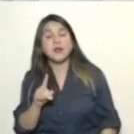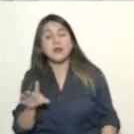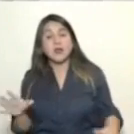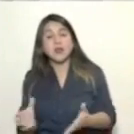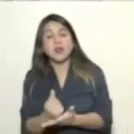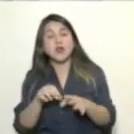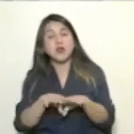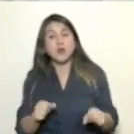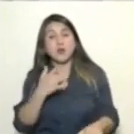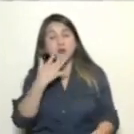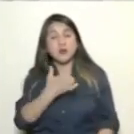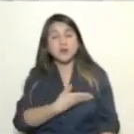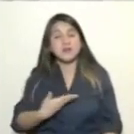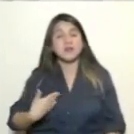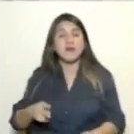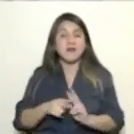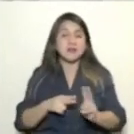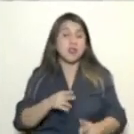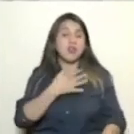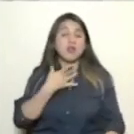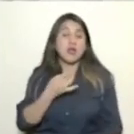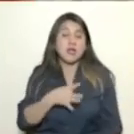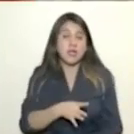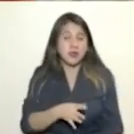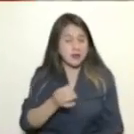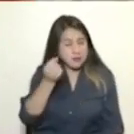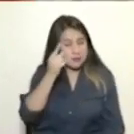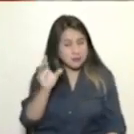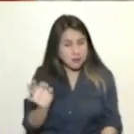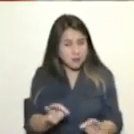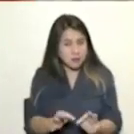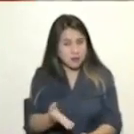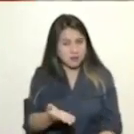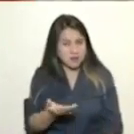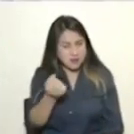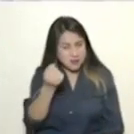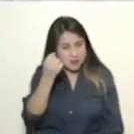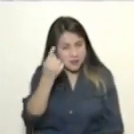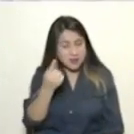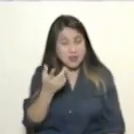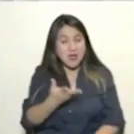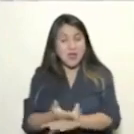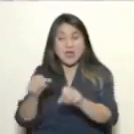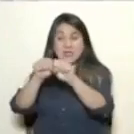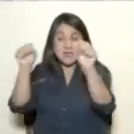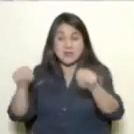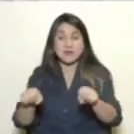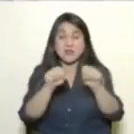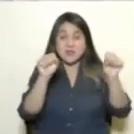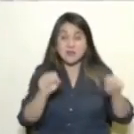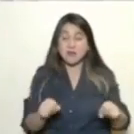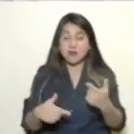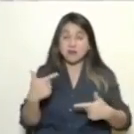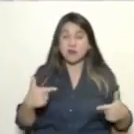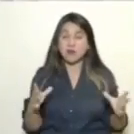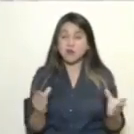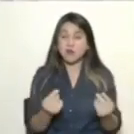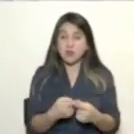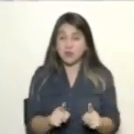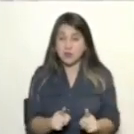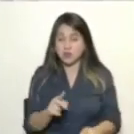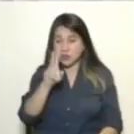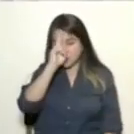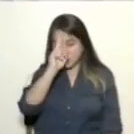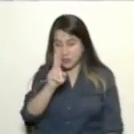el presidente hará lo que quiera nombrando a la gente. ¿Me explico? Bueno, son sistemas distintos políticos, muy respetables.